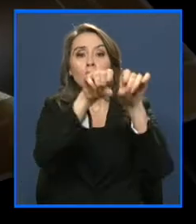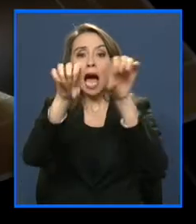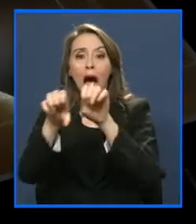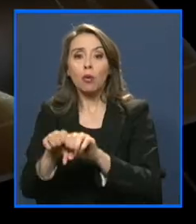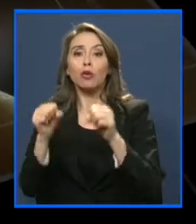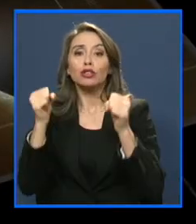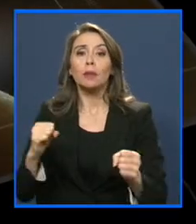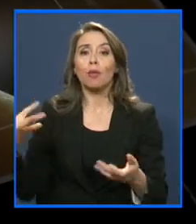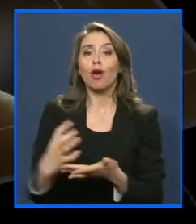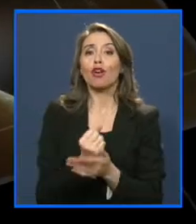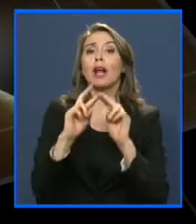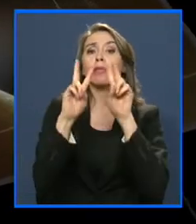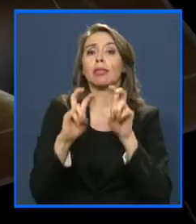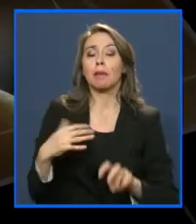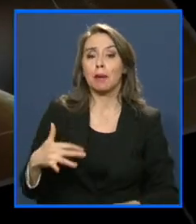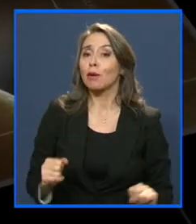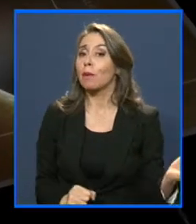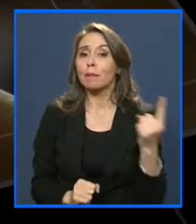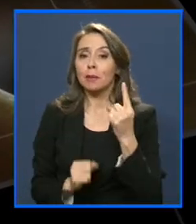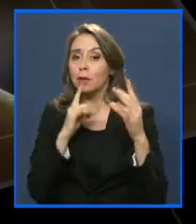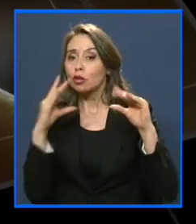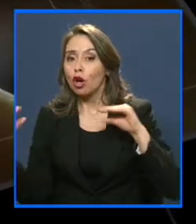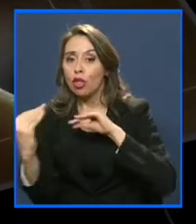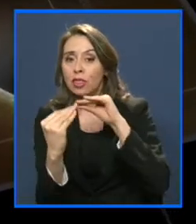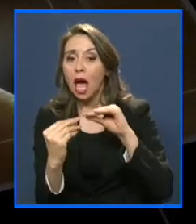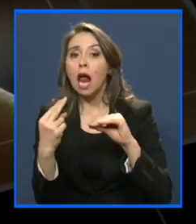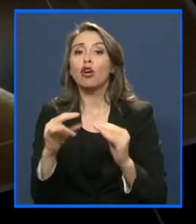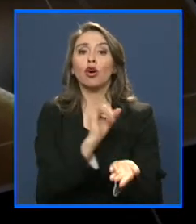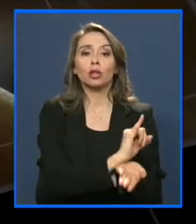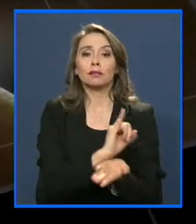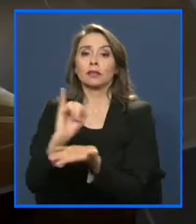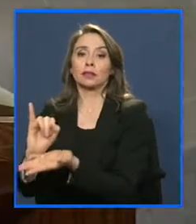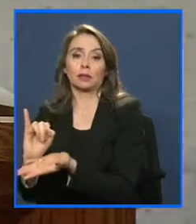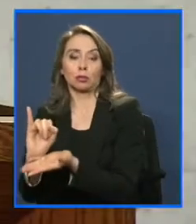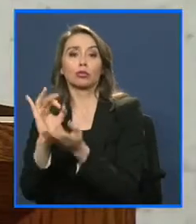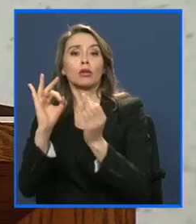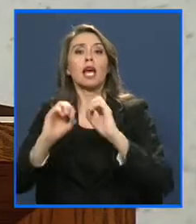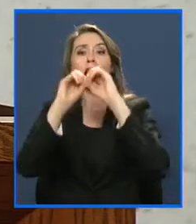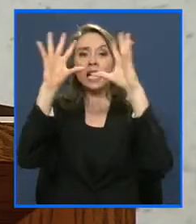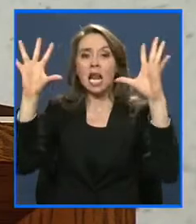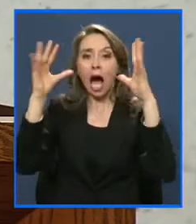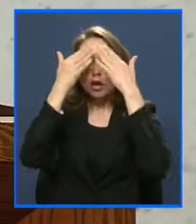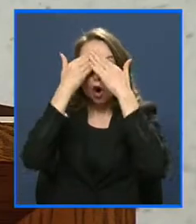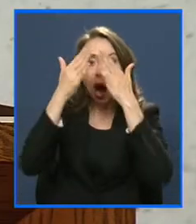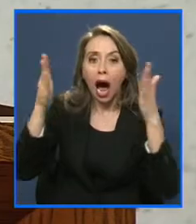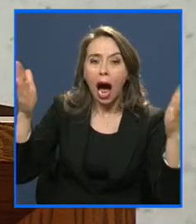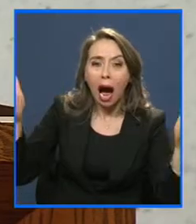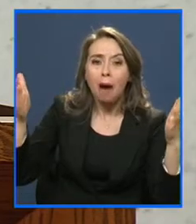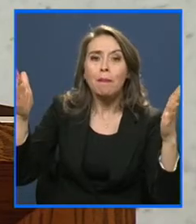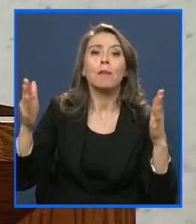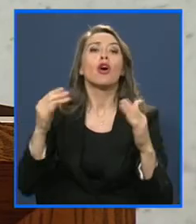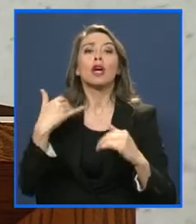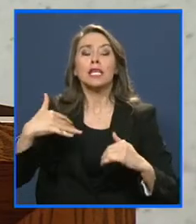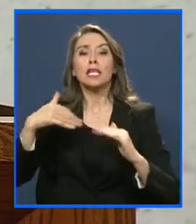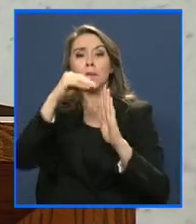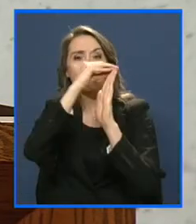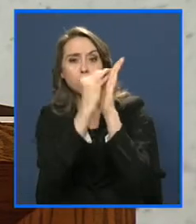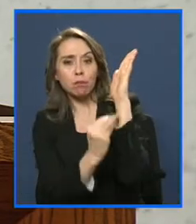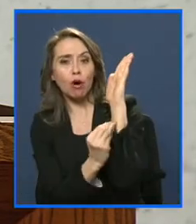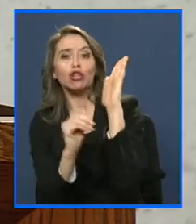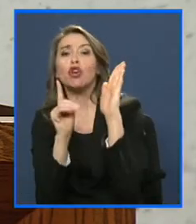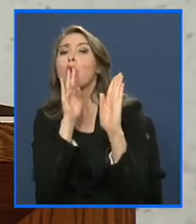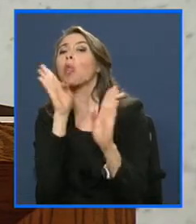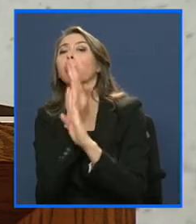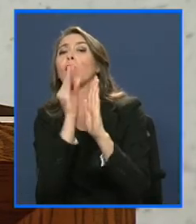posible en materias clave primero que el diálogo sea institucional que sea claro y amplio que sea sustancial y no cosmético que sea